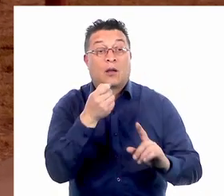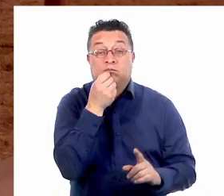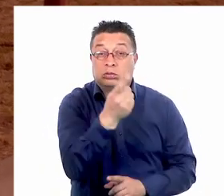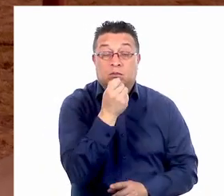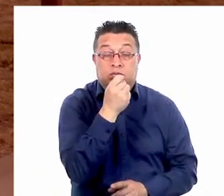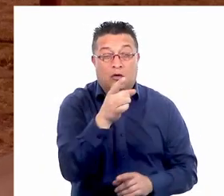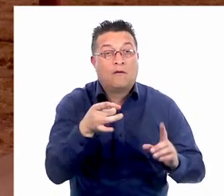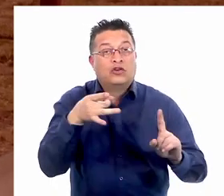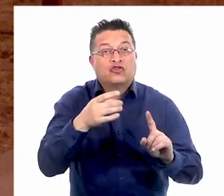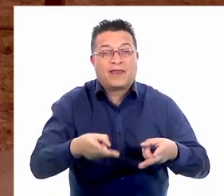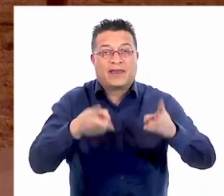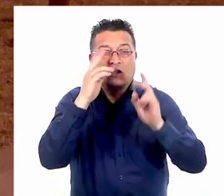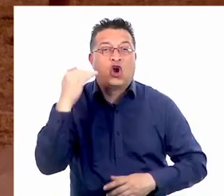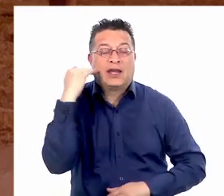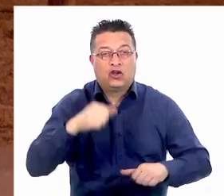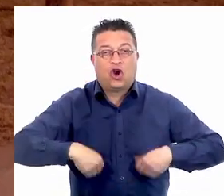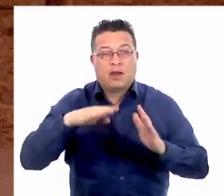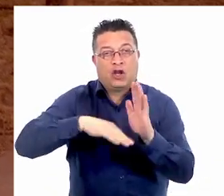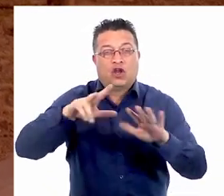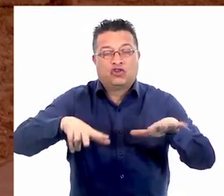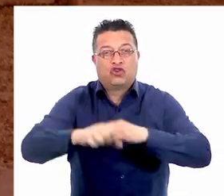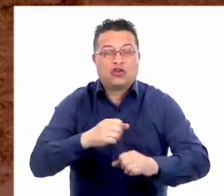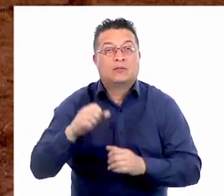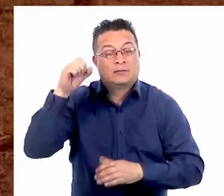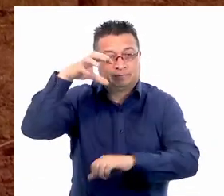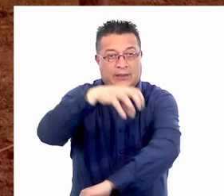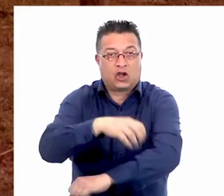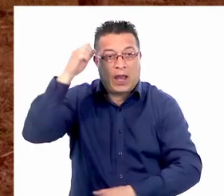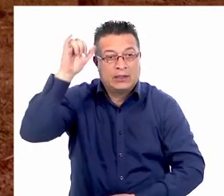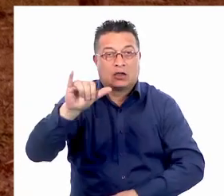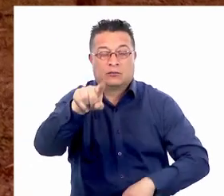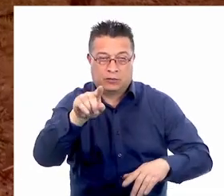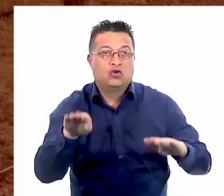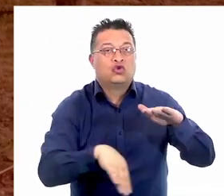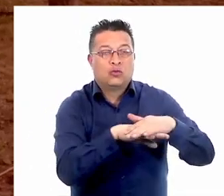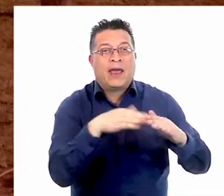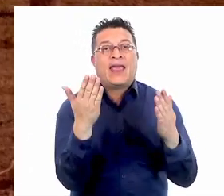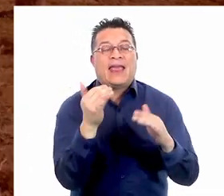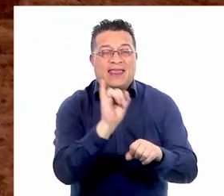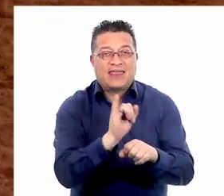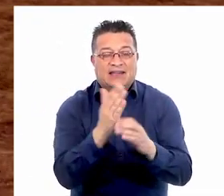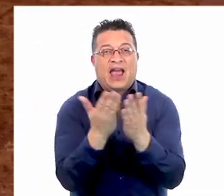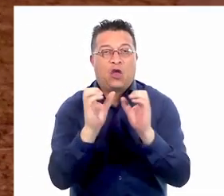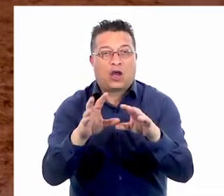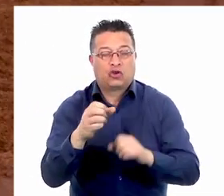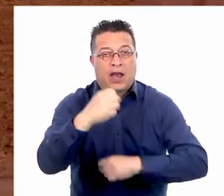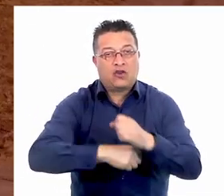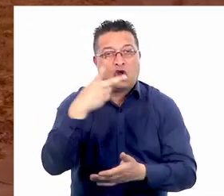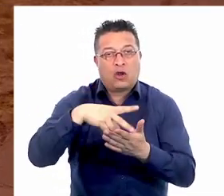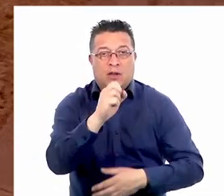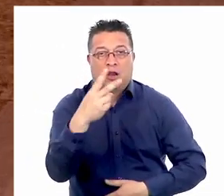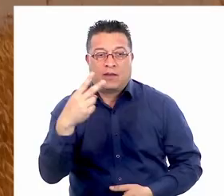160 denuncias por vulneración de derechos de niños, niñas y adolescentes en la región de Aysén recibió la Superintendencia de Educación durante el